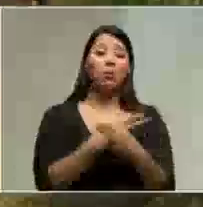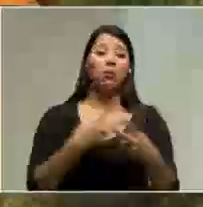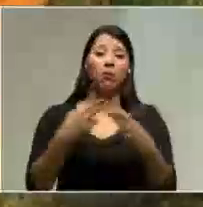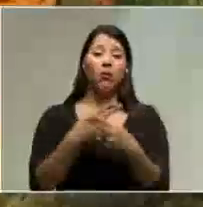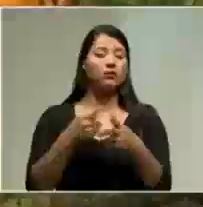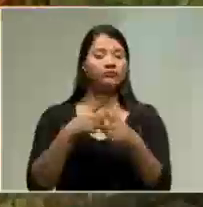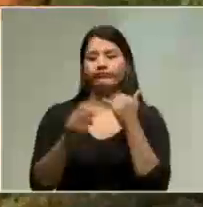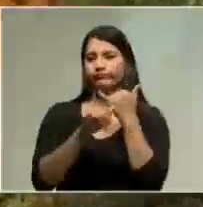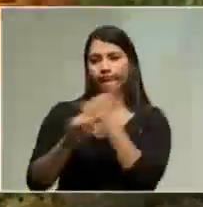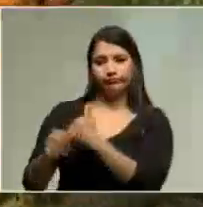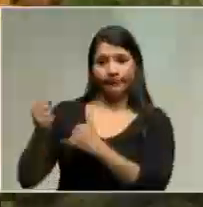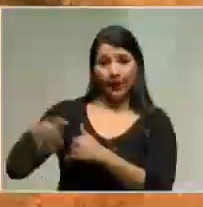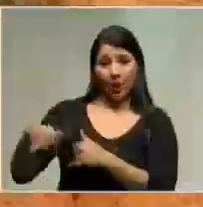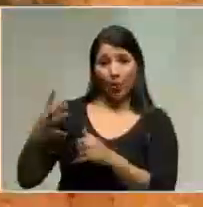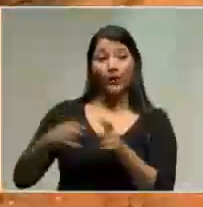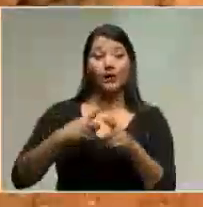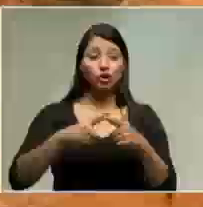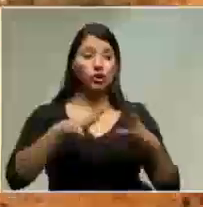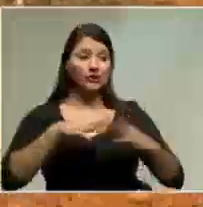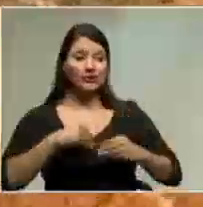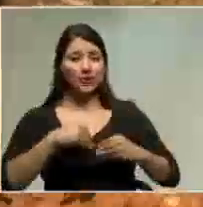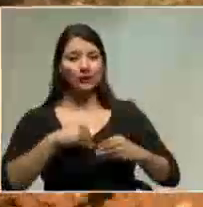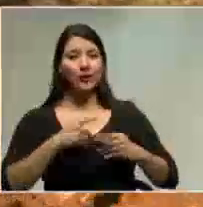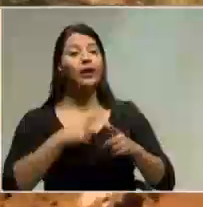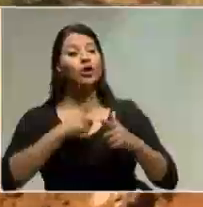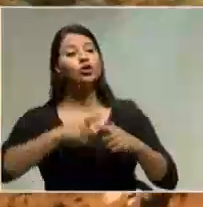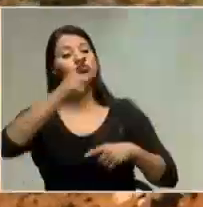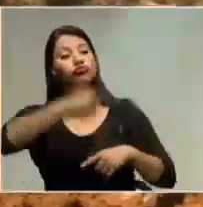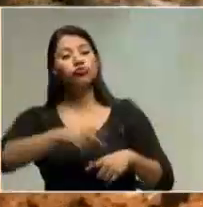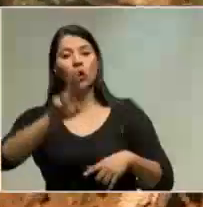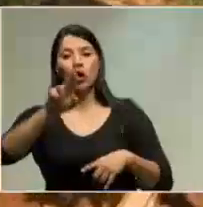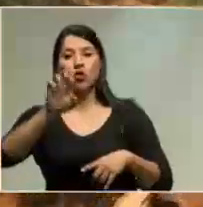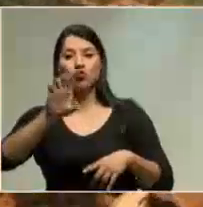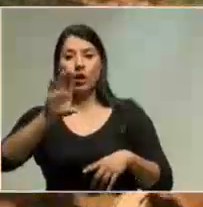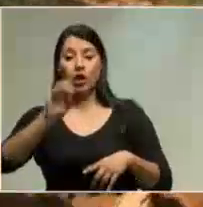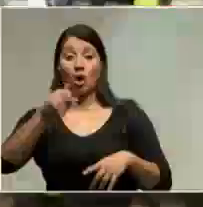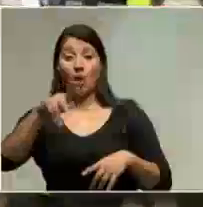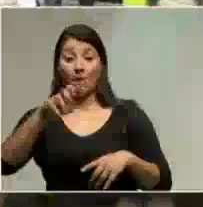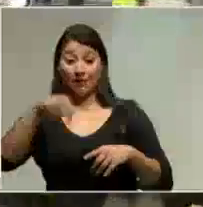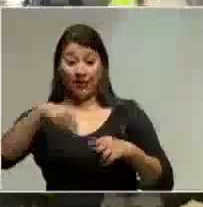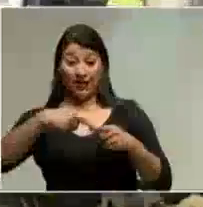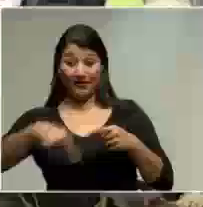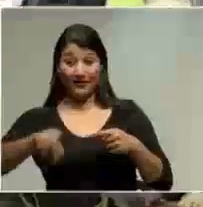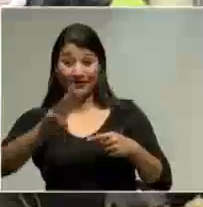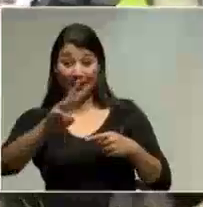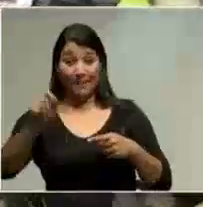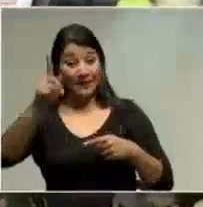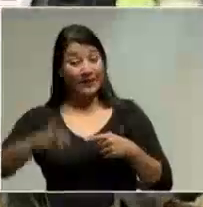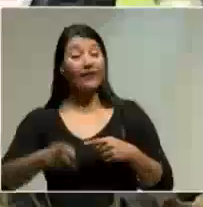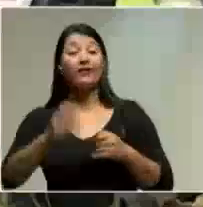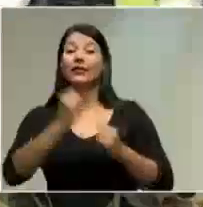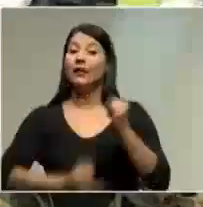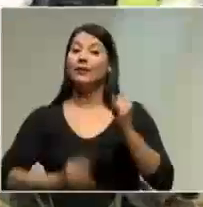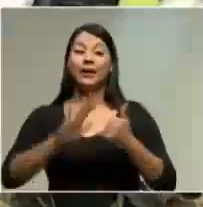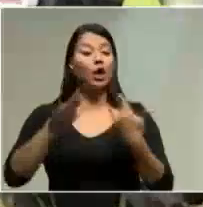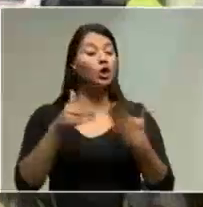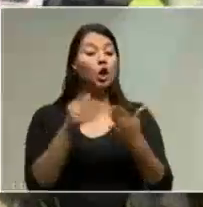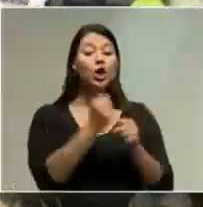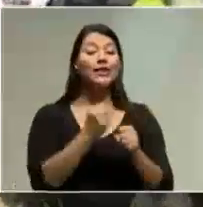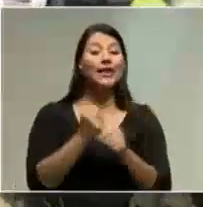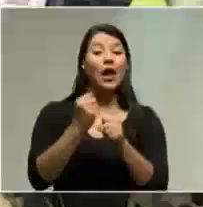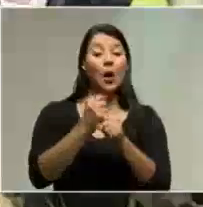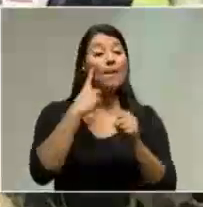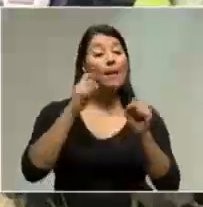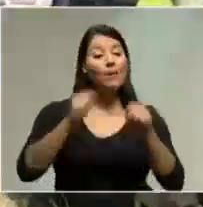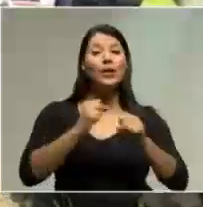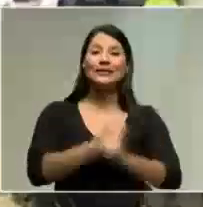declararon parcialmente con lugar la queja y ordenaron a la refinería, en un plazo de 6 meses, terminar las obras para resguardar los ductos de ese